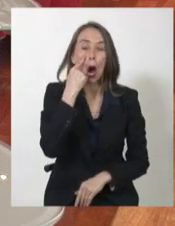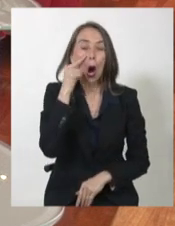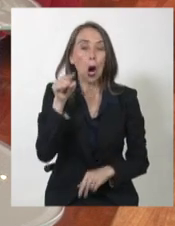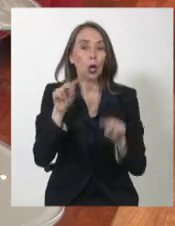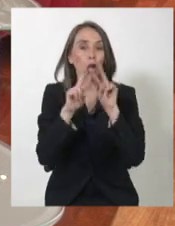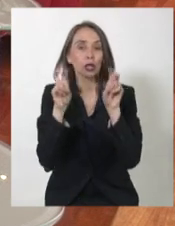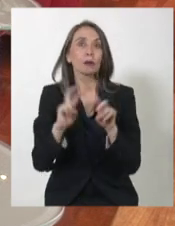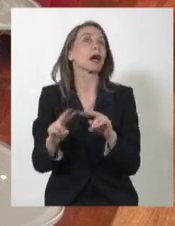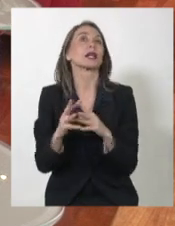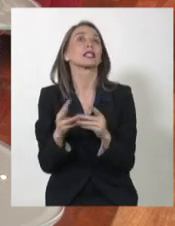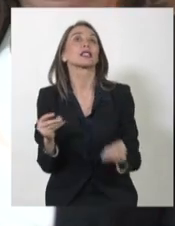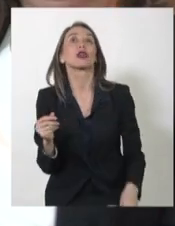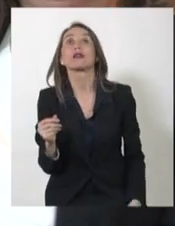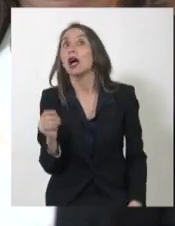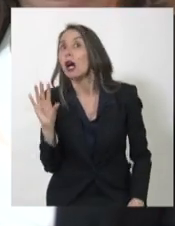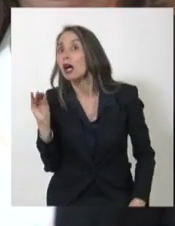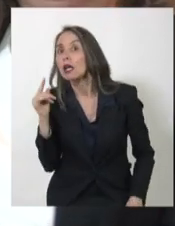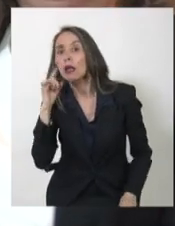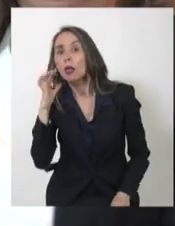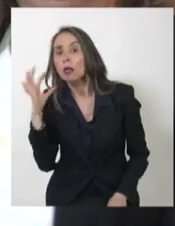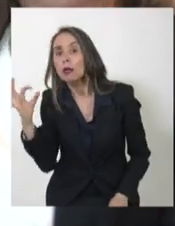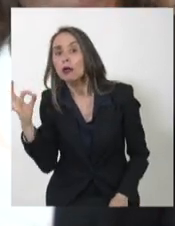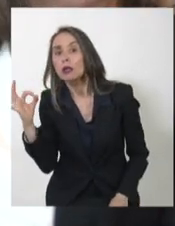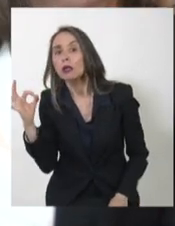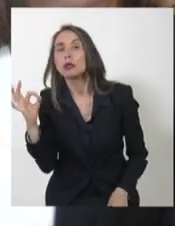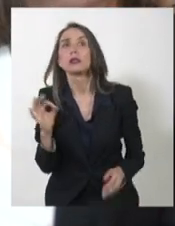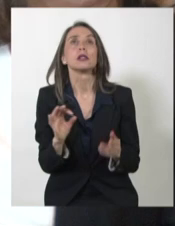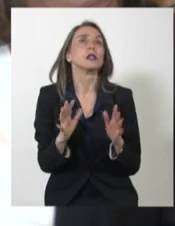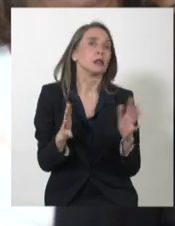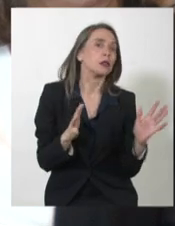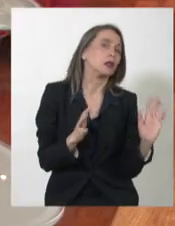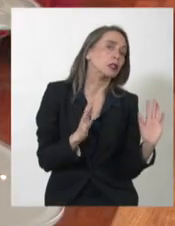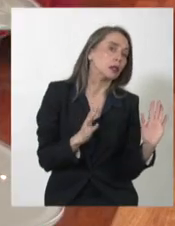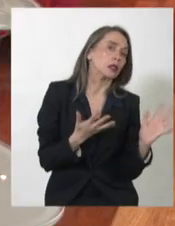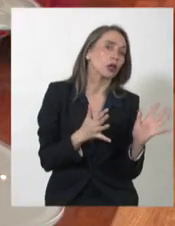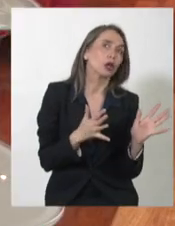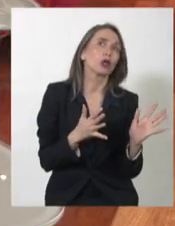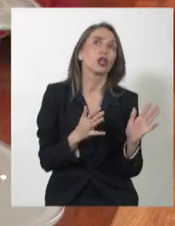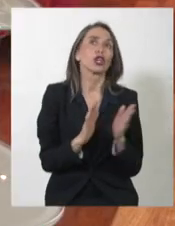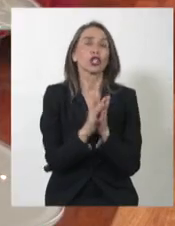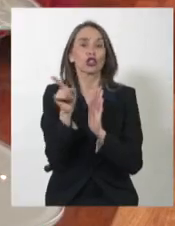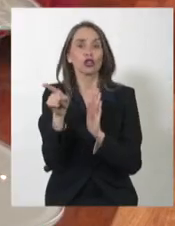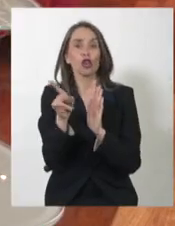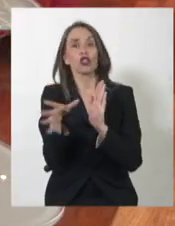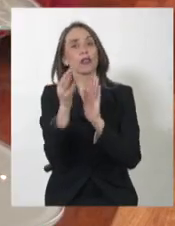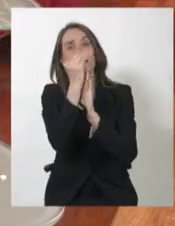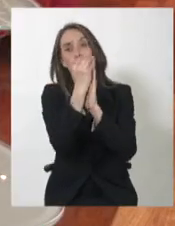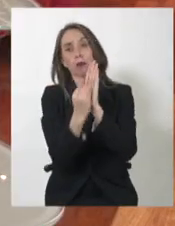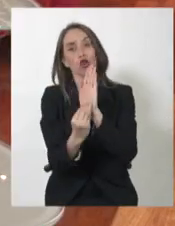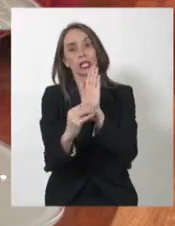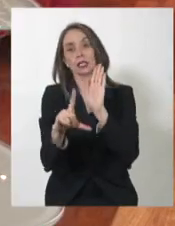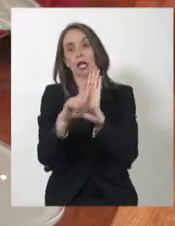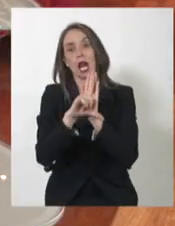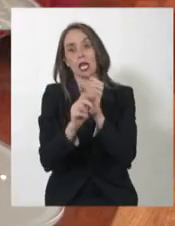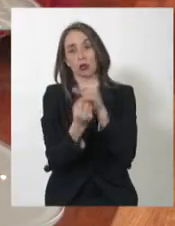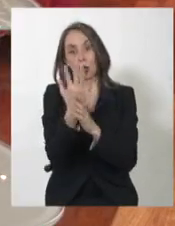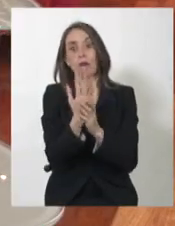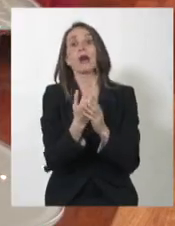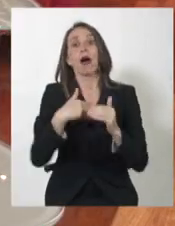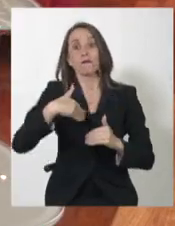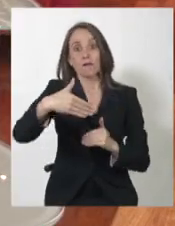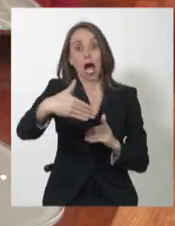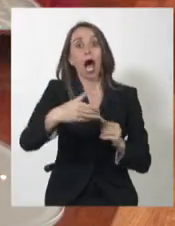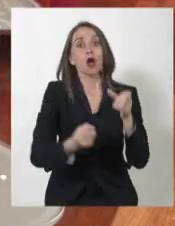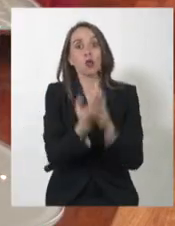y resolver. ¿Tendría que estar en la ley? Tendría que estar, claro, no, eventualmente todo esto va a tener que estar en la ley, pues se van a dictar varias leyes